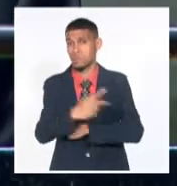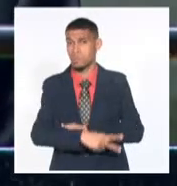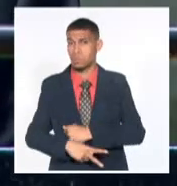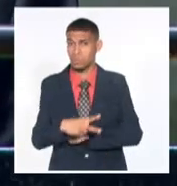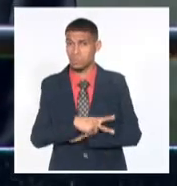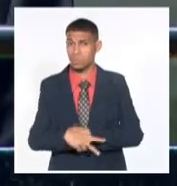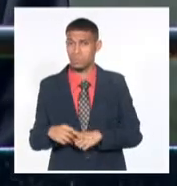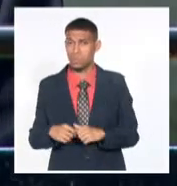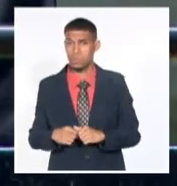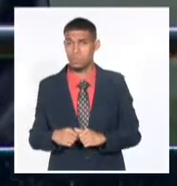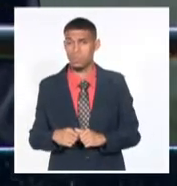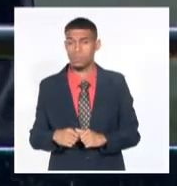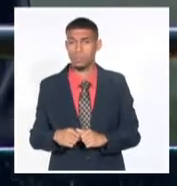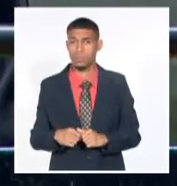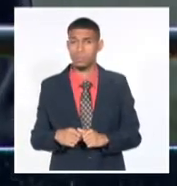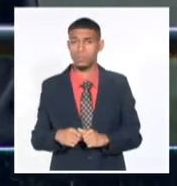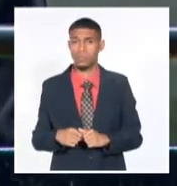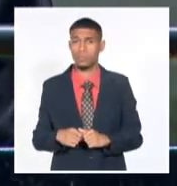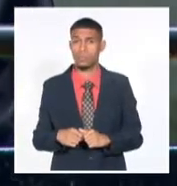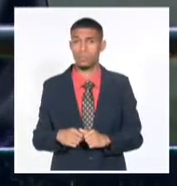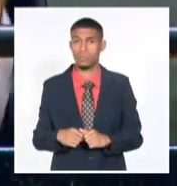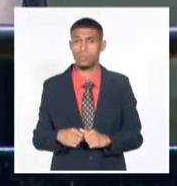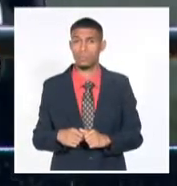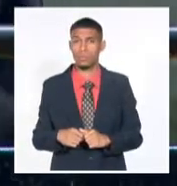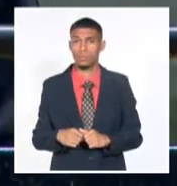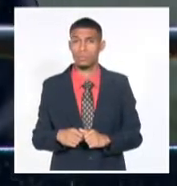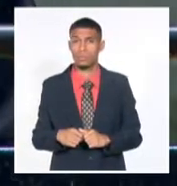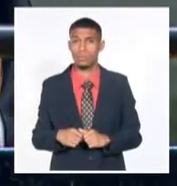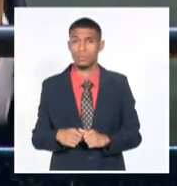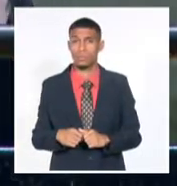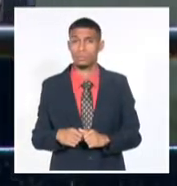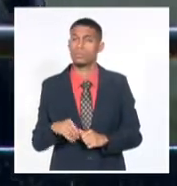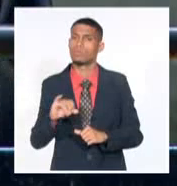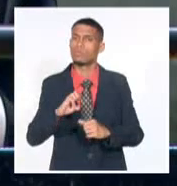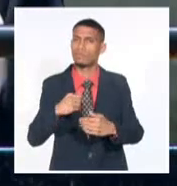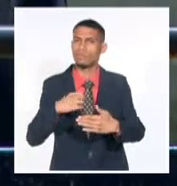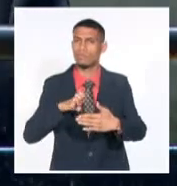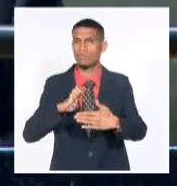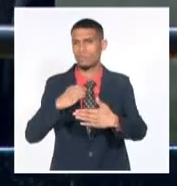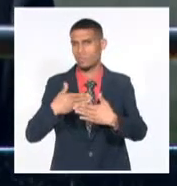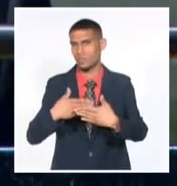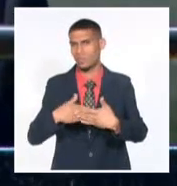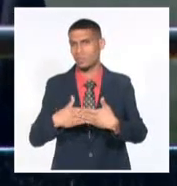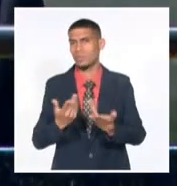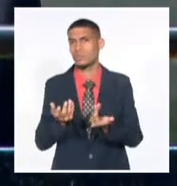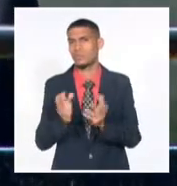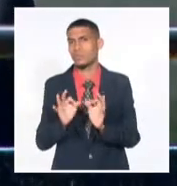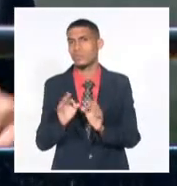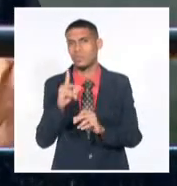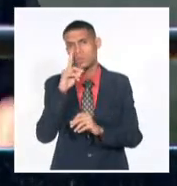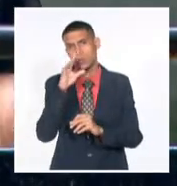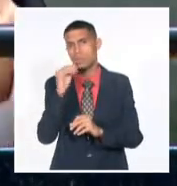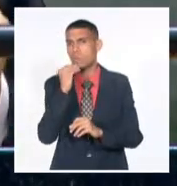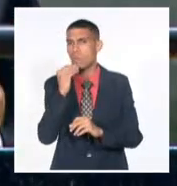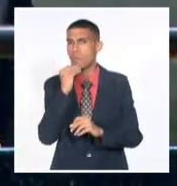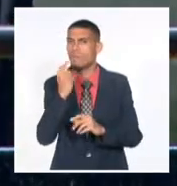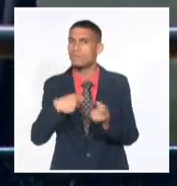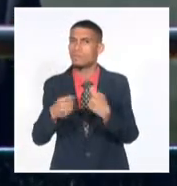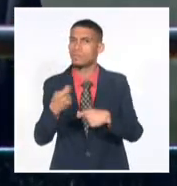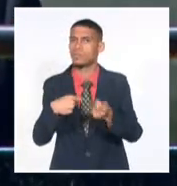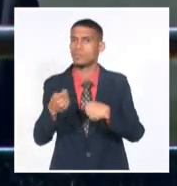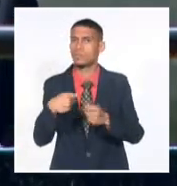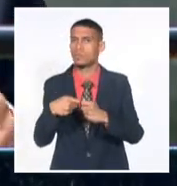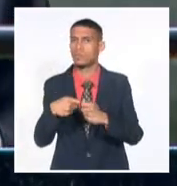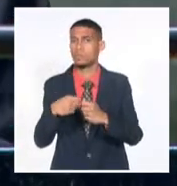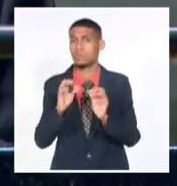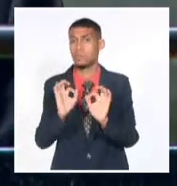propuso amedrentar con la extraterritorial aplicación en cortes estadounidenses del título